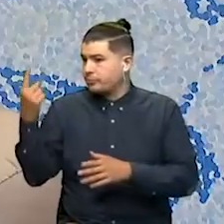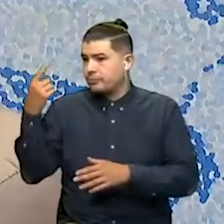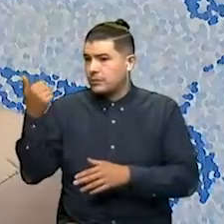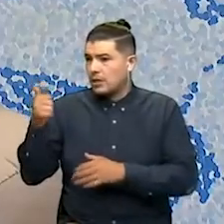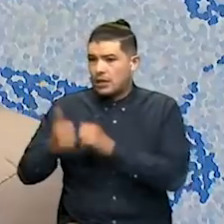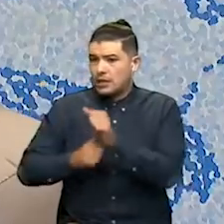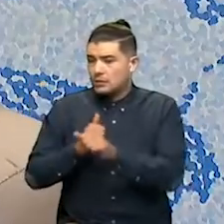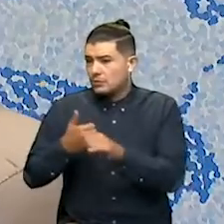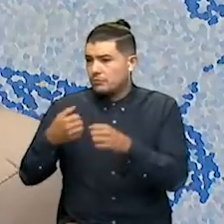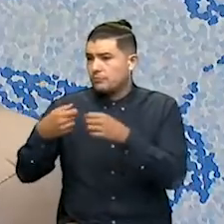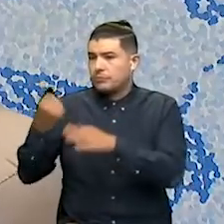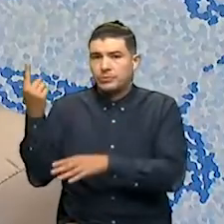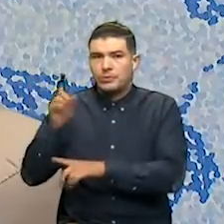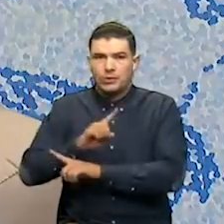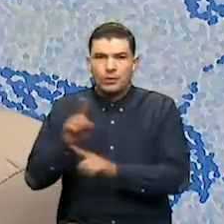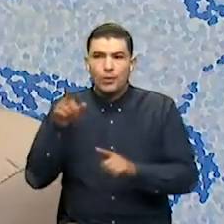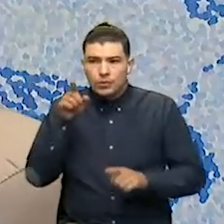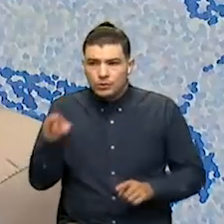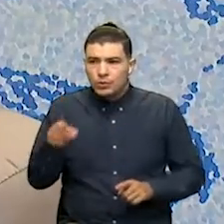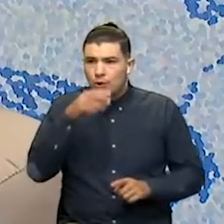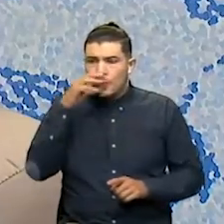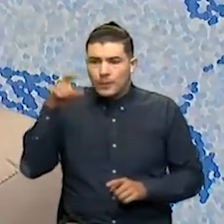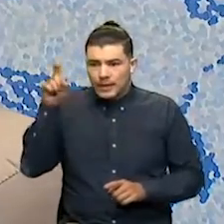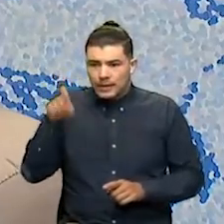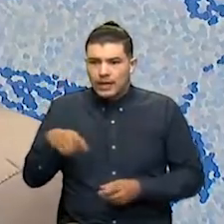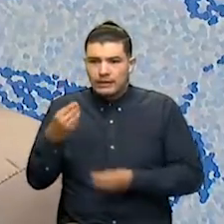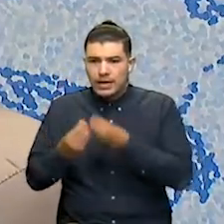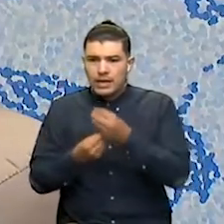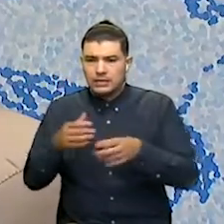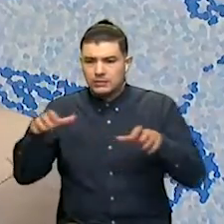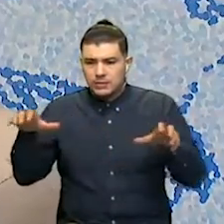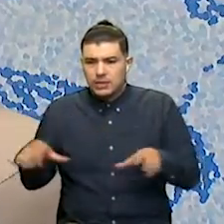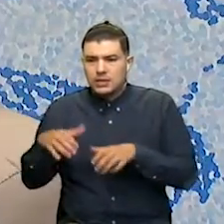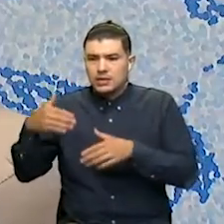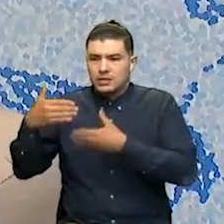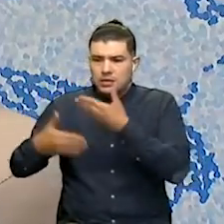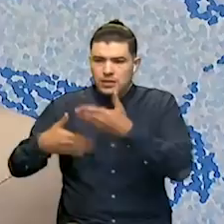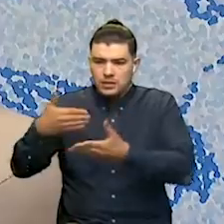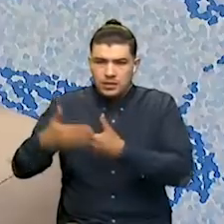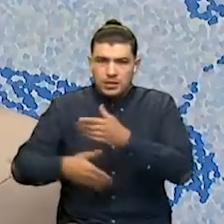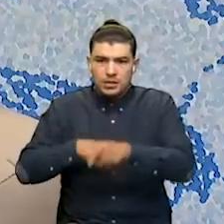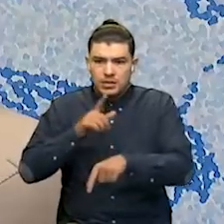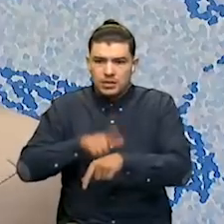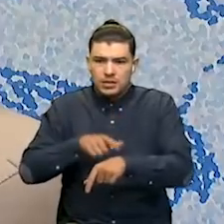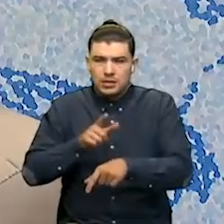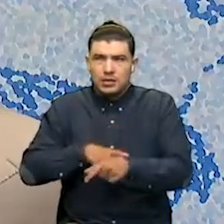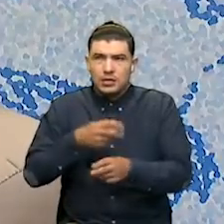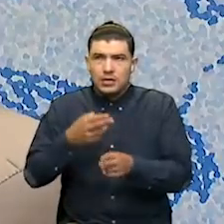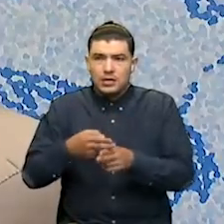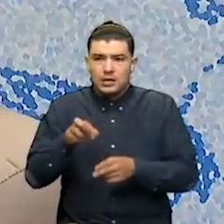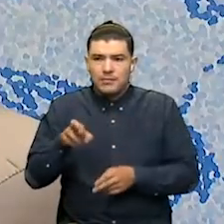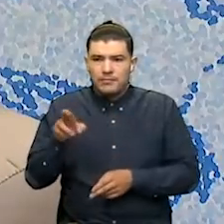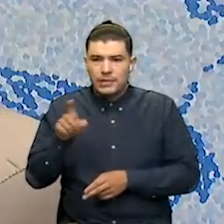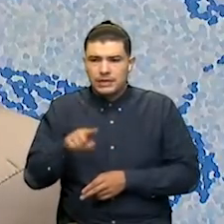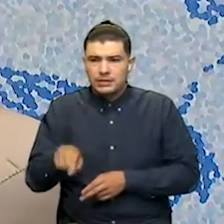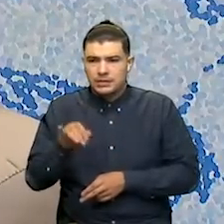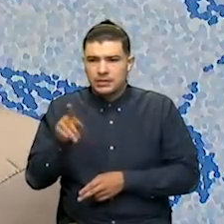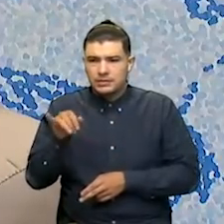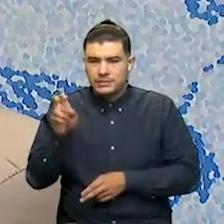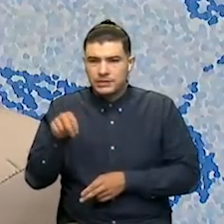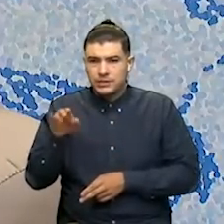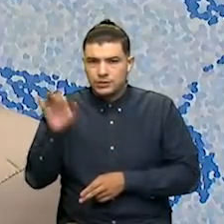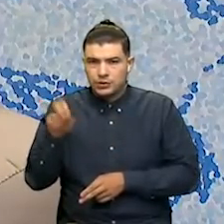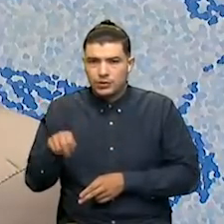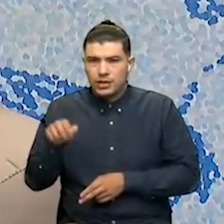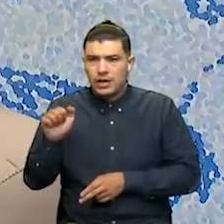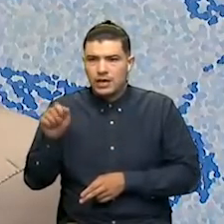tampoco. El señor tiene que iniciar una acción, tiene que iniciar un proceso, uh-huh, que se llama prescripción adquisitiva del